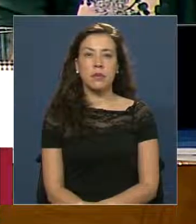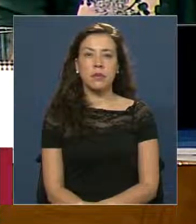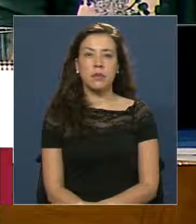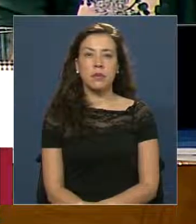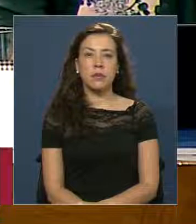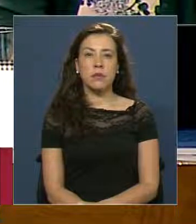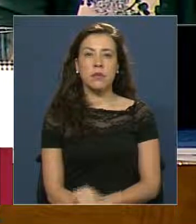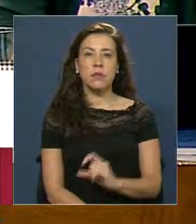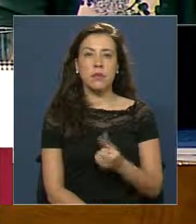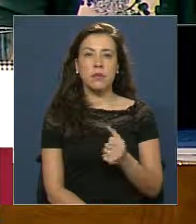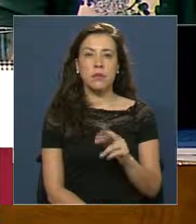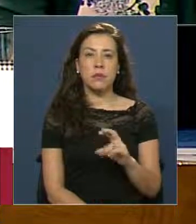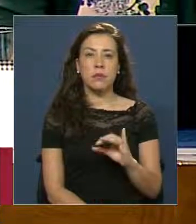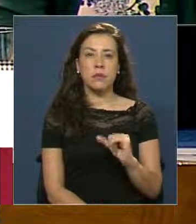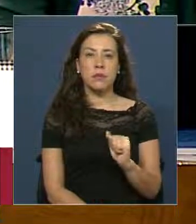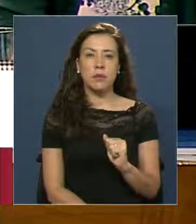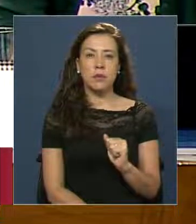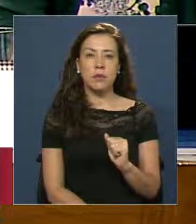Diputado García.